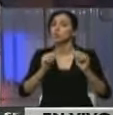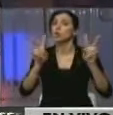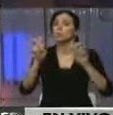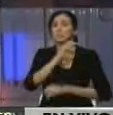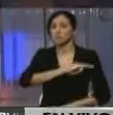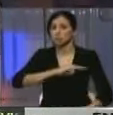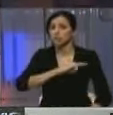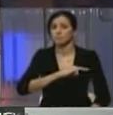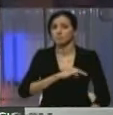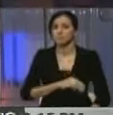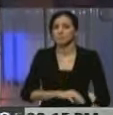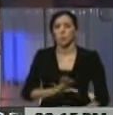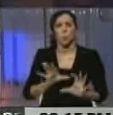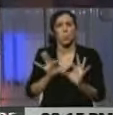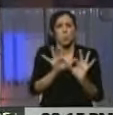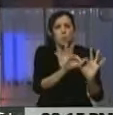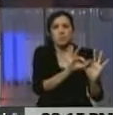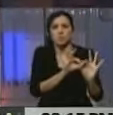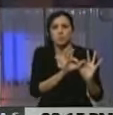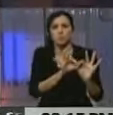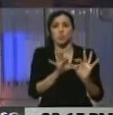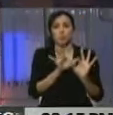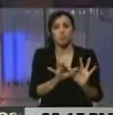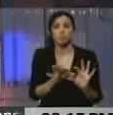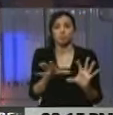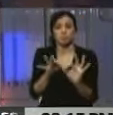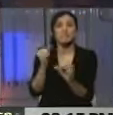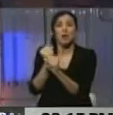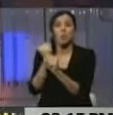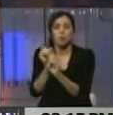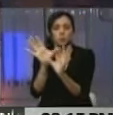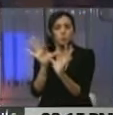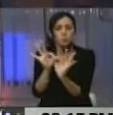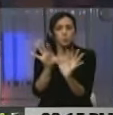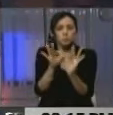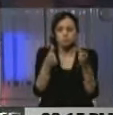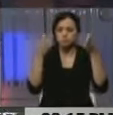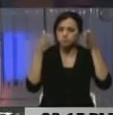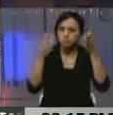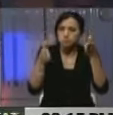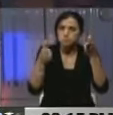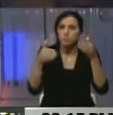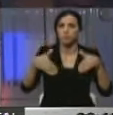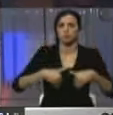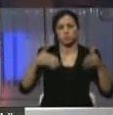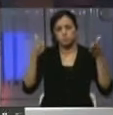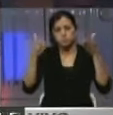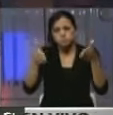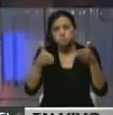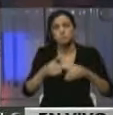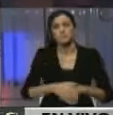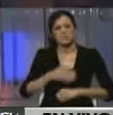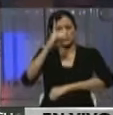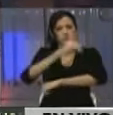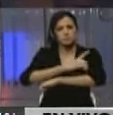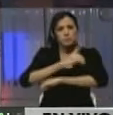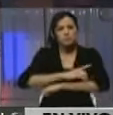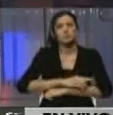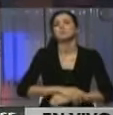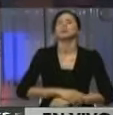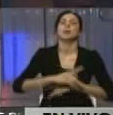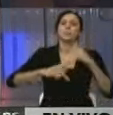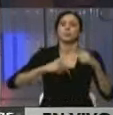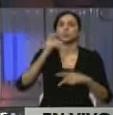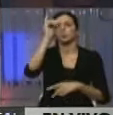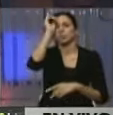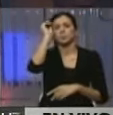¿no? Unificando el esfuerzo y concentrando el esfuerzo, la disciplina, la capacidad